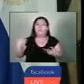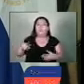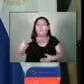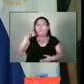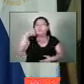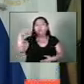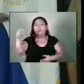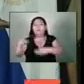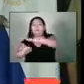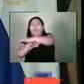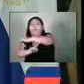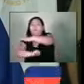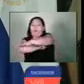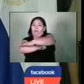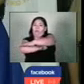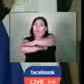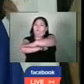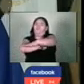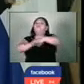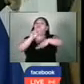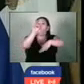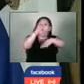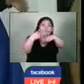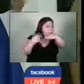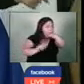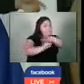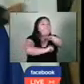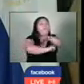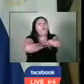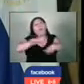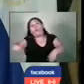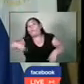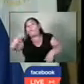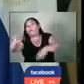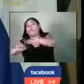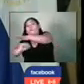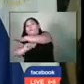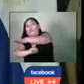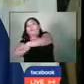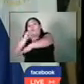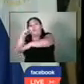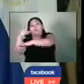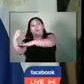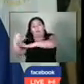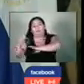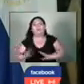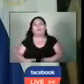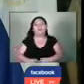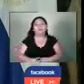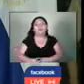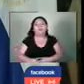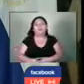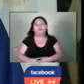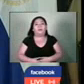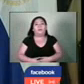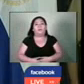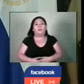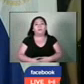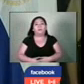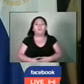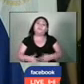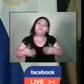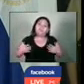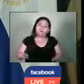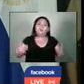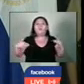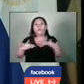puentes, aparte de los dos puentes grandes que estaban incluidos en los paquetes del periférico Gerardo Barrios. Y